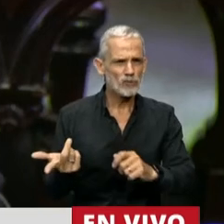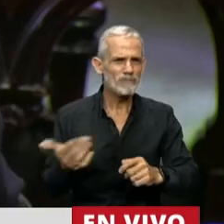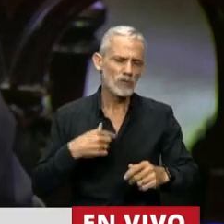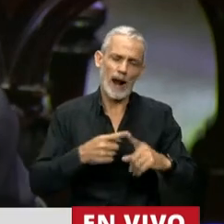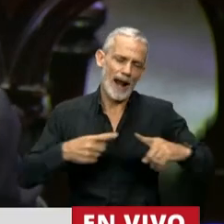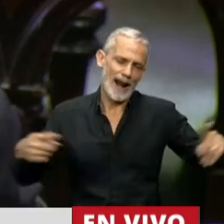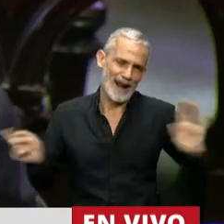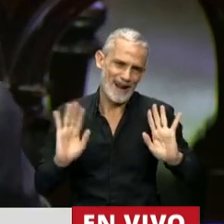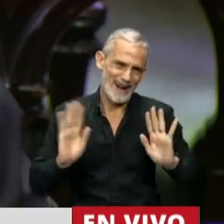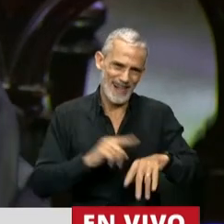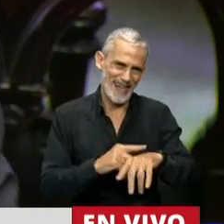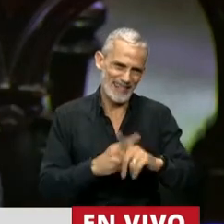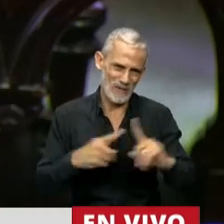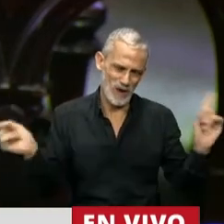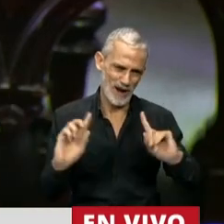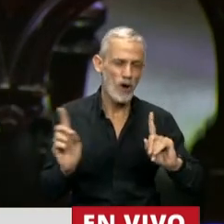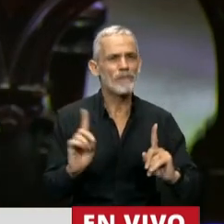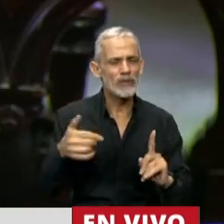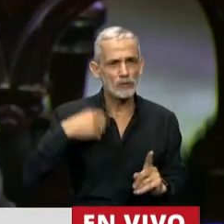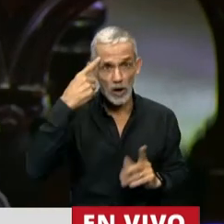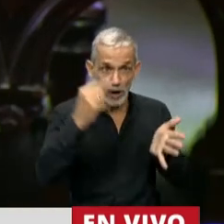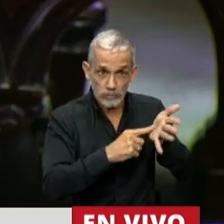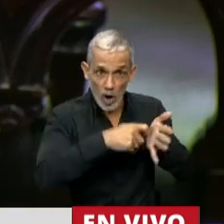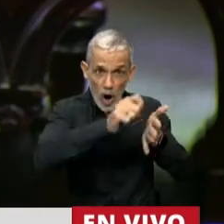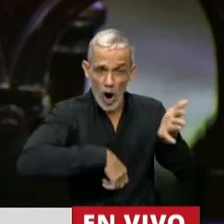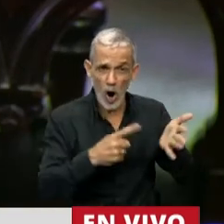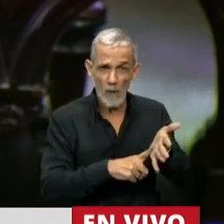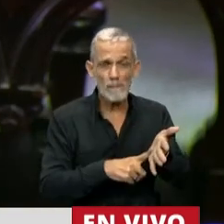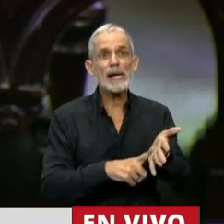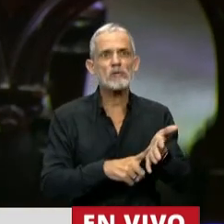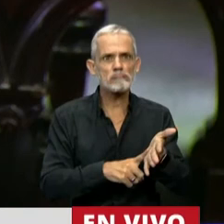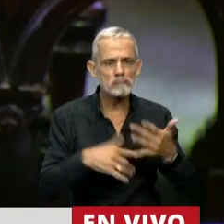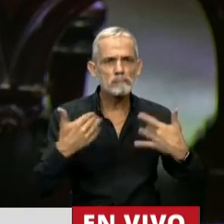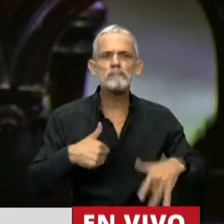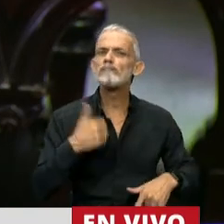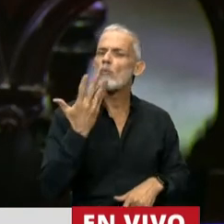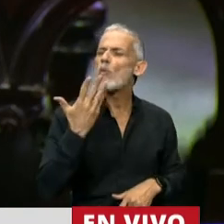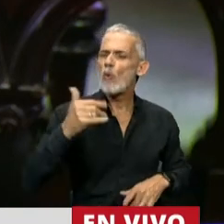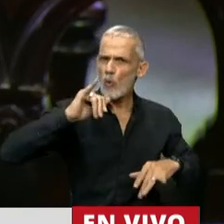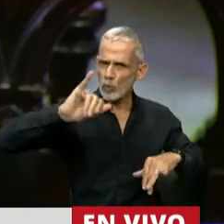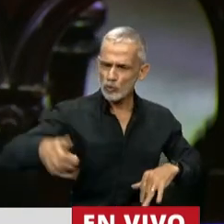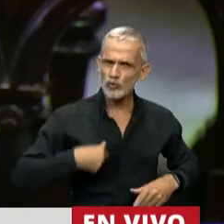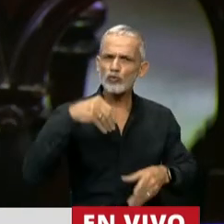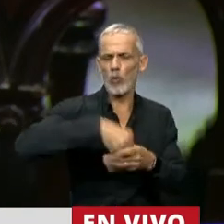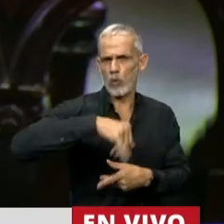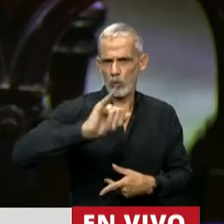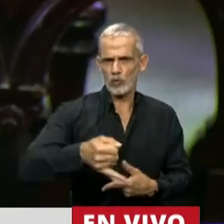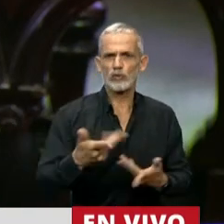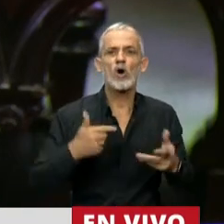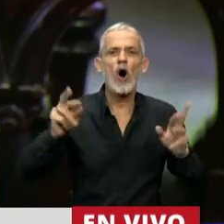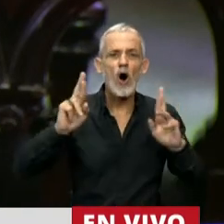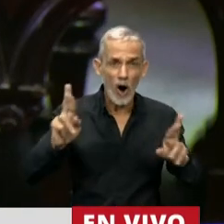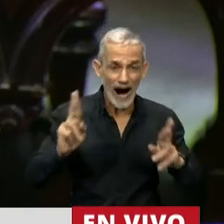quiero extenderme en el tiempo, creo que es un convenio de esos que con muchísimo gusto vamos a acompañar y que ojalá